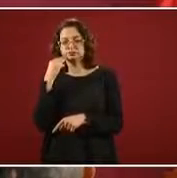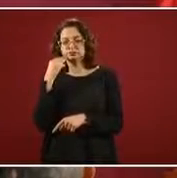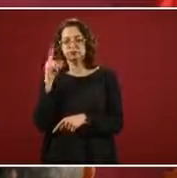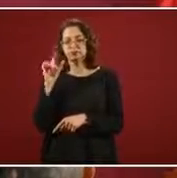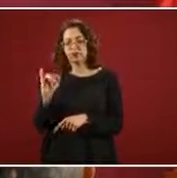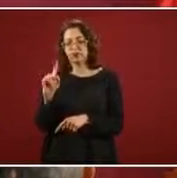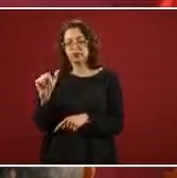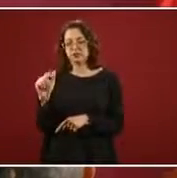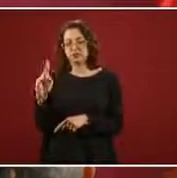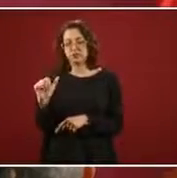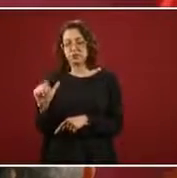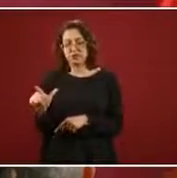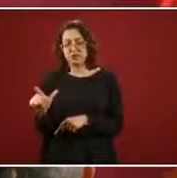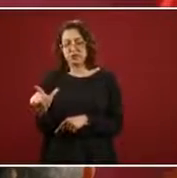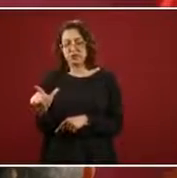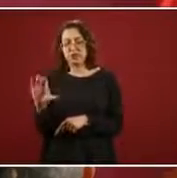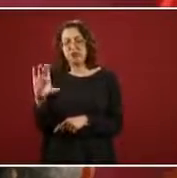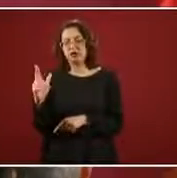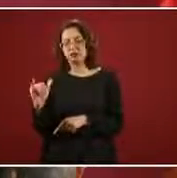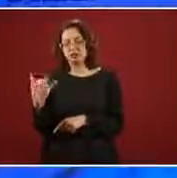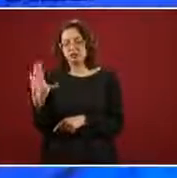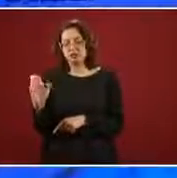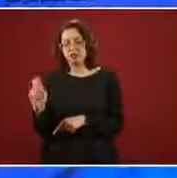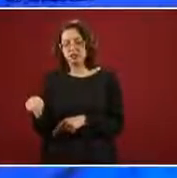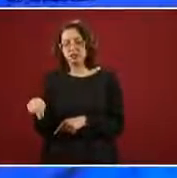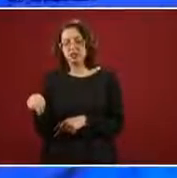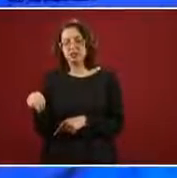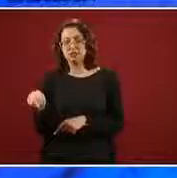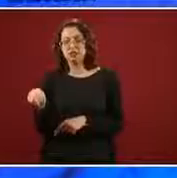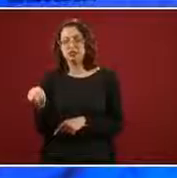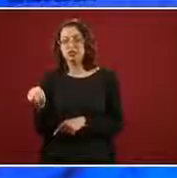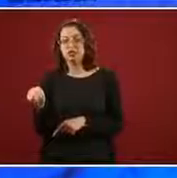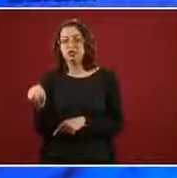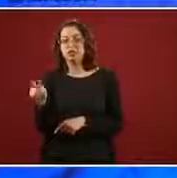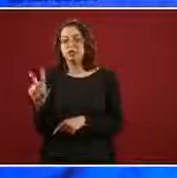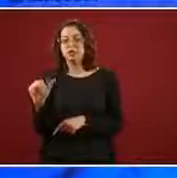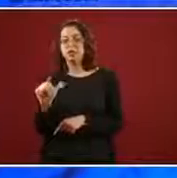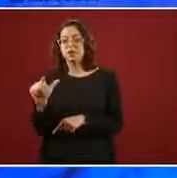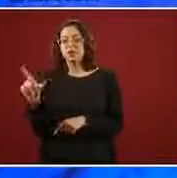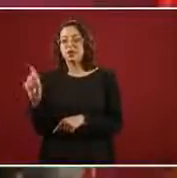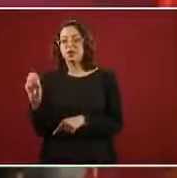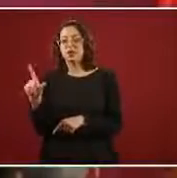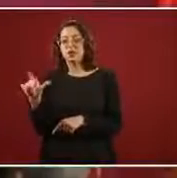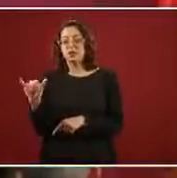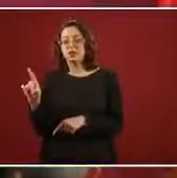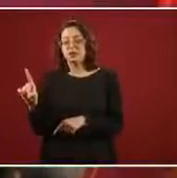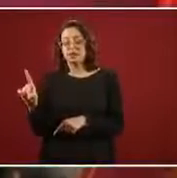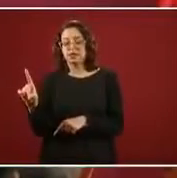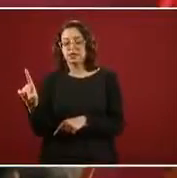Izamal, Chichén y Valladolid.